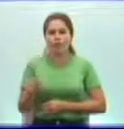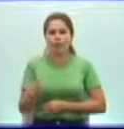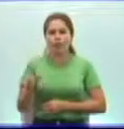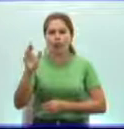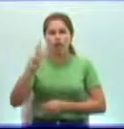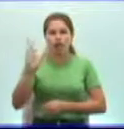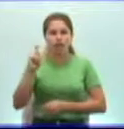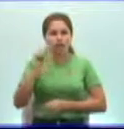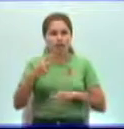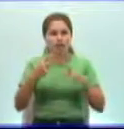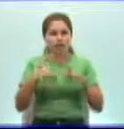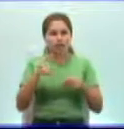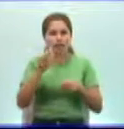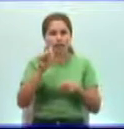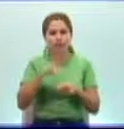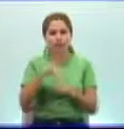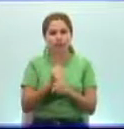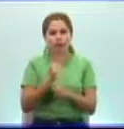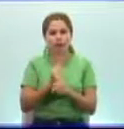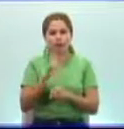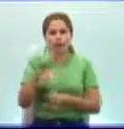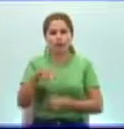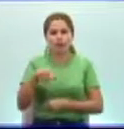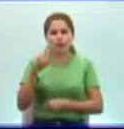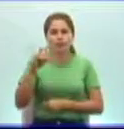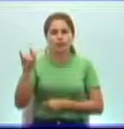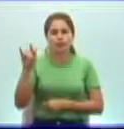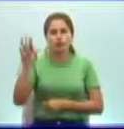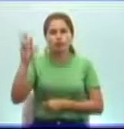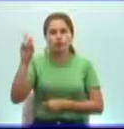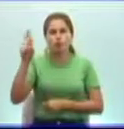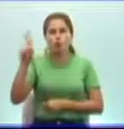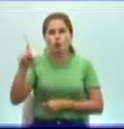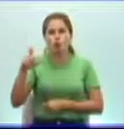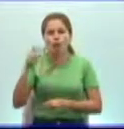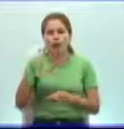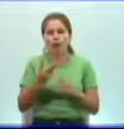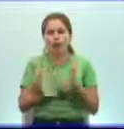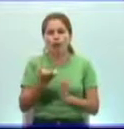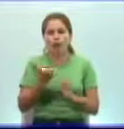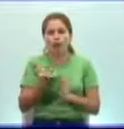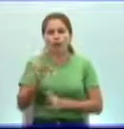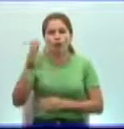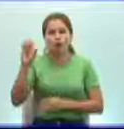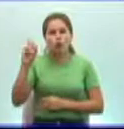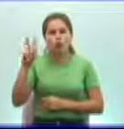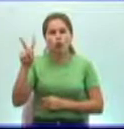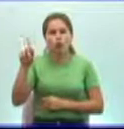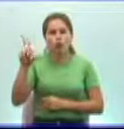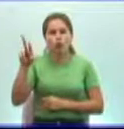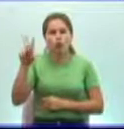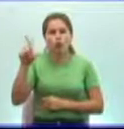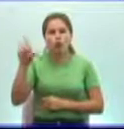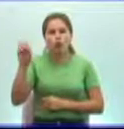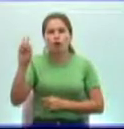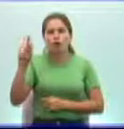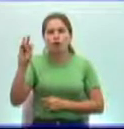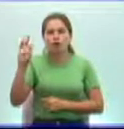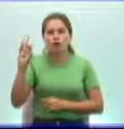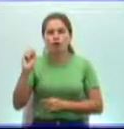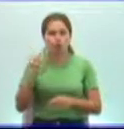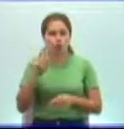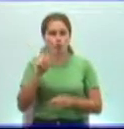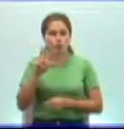en este caso, el trabajo que se expresa en joule y la carga que se expresa en coulones. Por tanto, un volt es igual a un